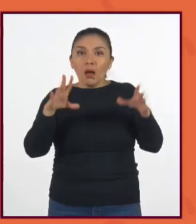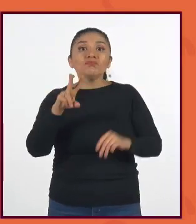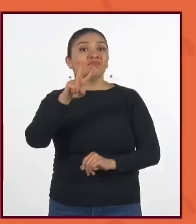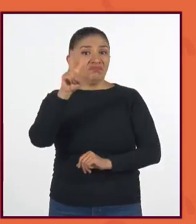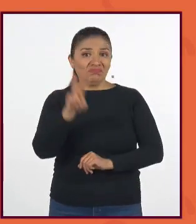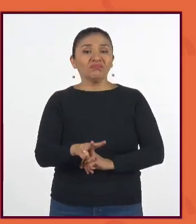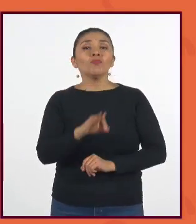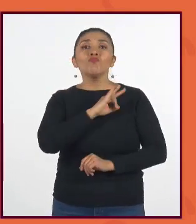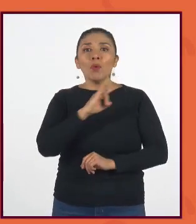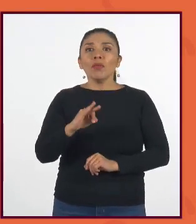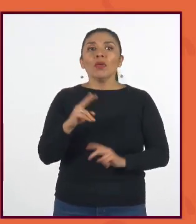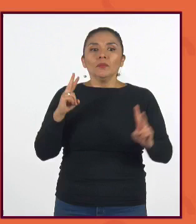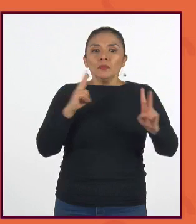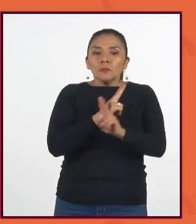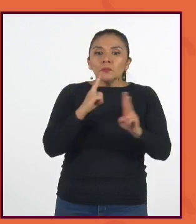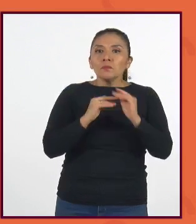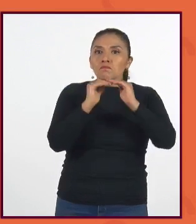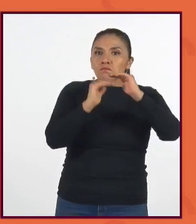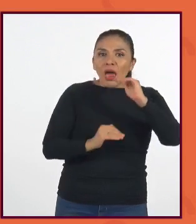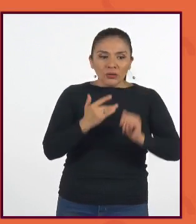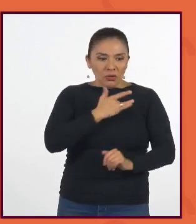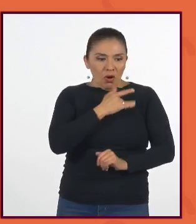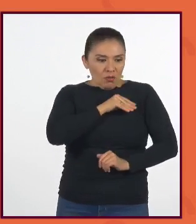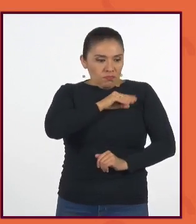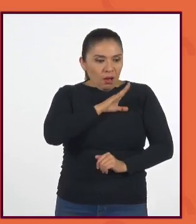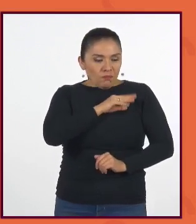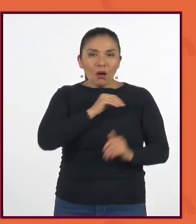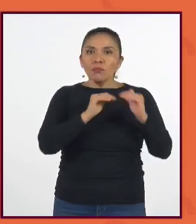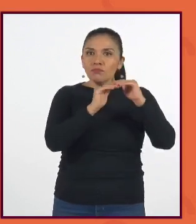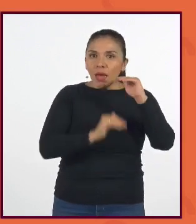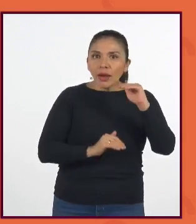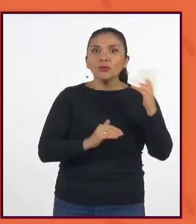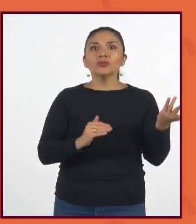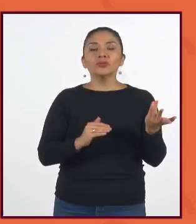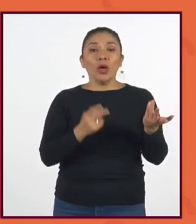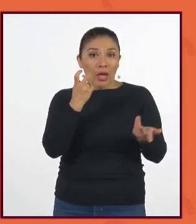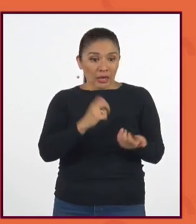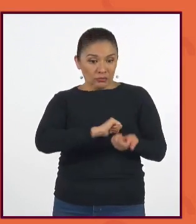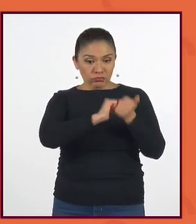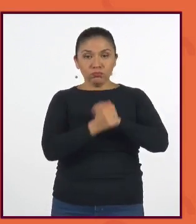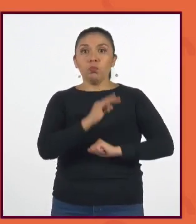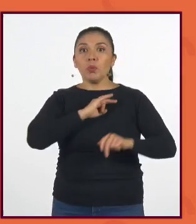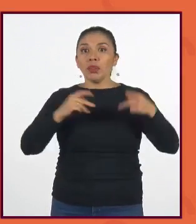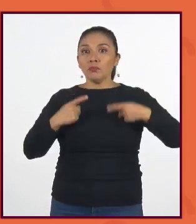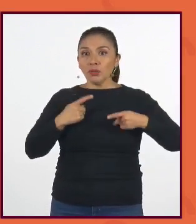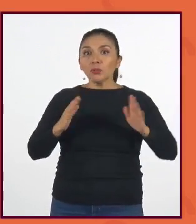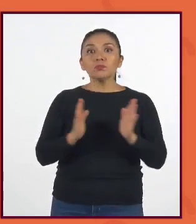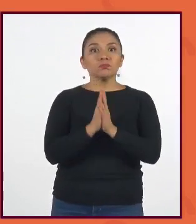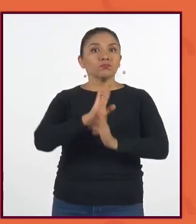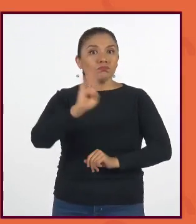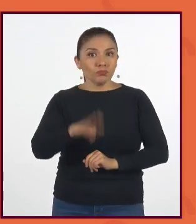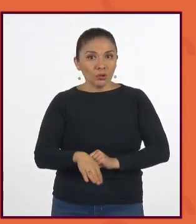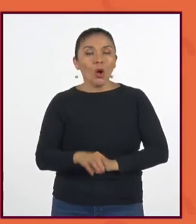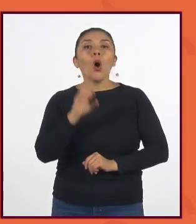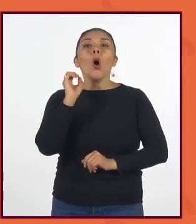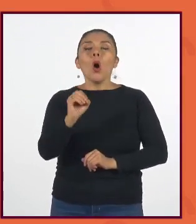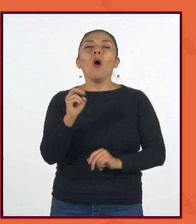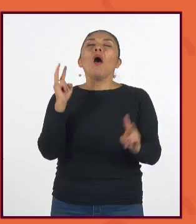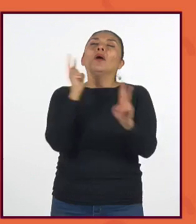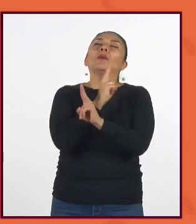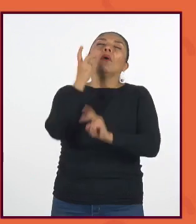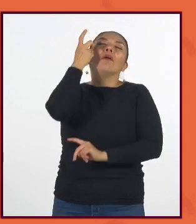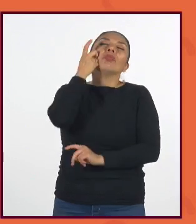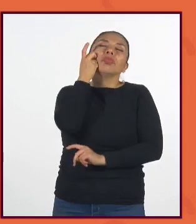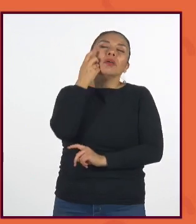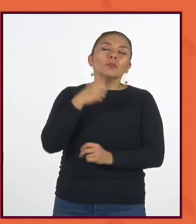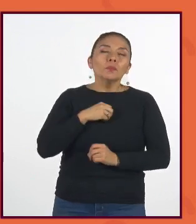las respiratorias, la frecuencia cardíaca y esto puede causar la muerte, incluso por broncoaspiración, ¿no?